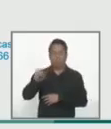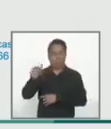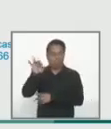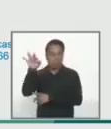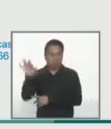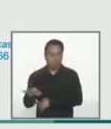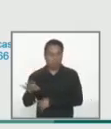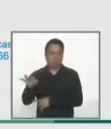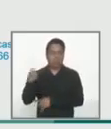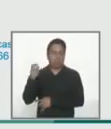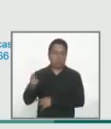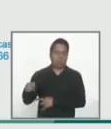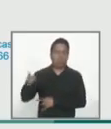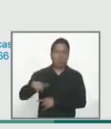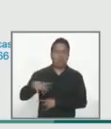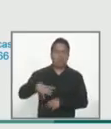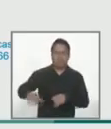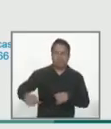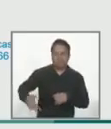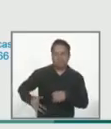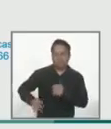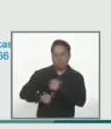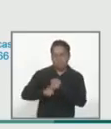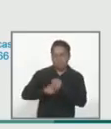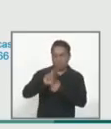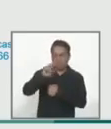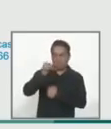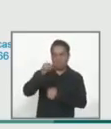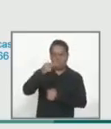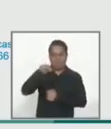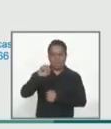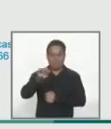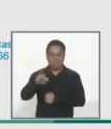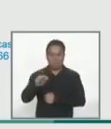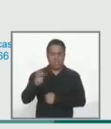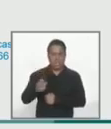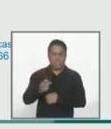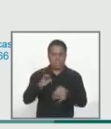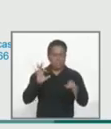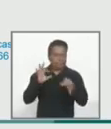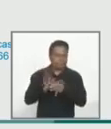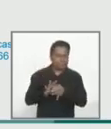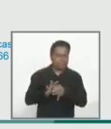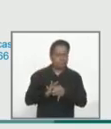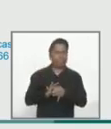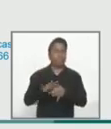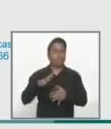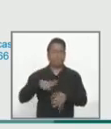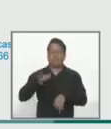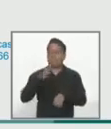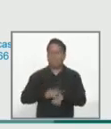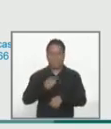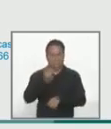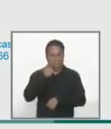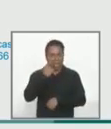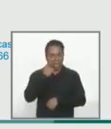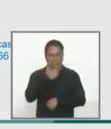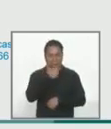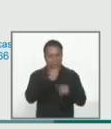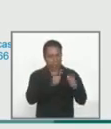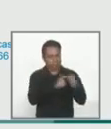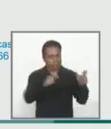6.6% de los casos insuficiencia renal. Estas defunciones se han presentado con mayor frecuencia en hombres en